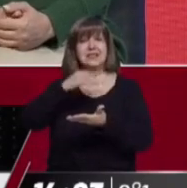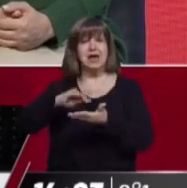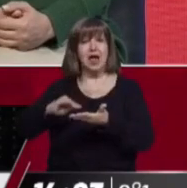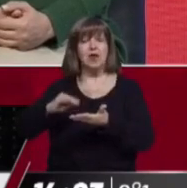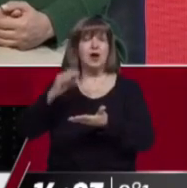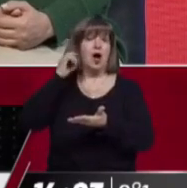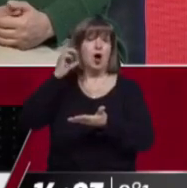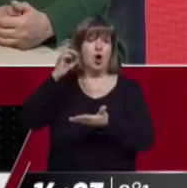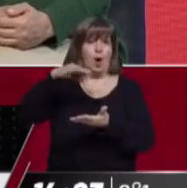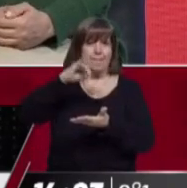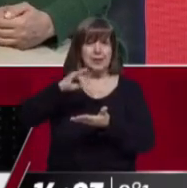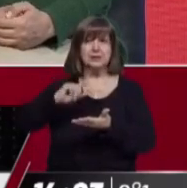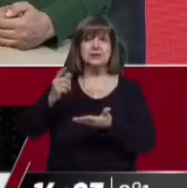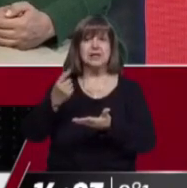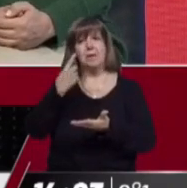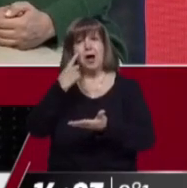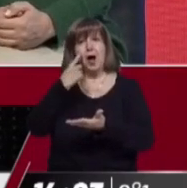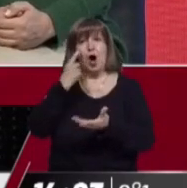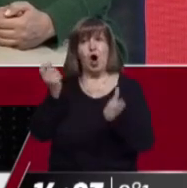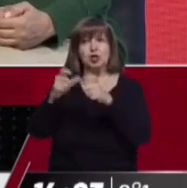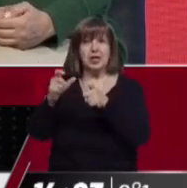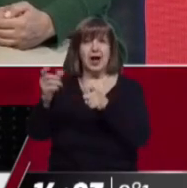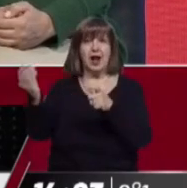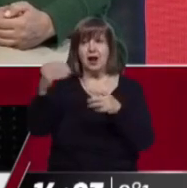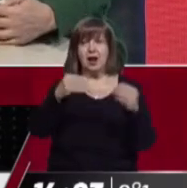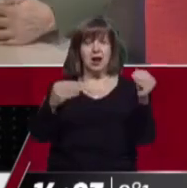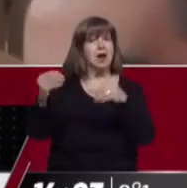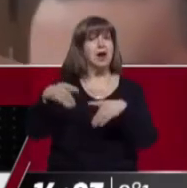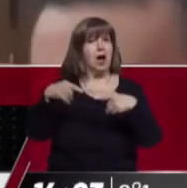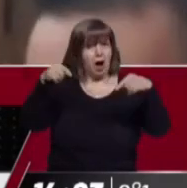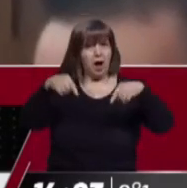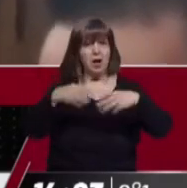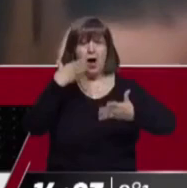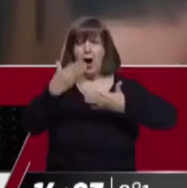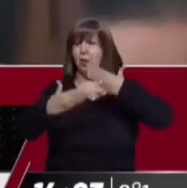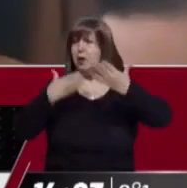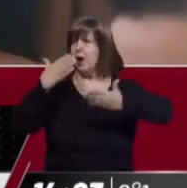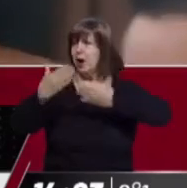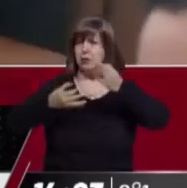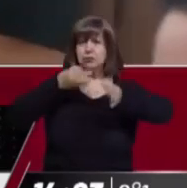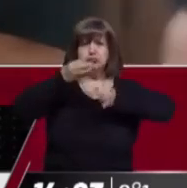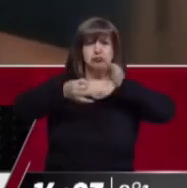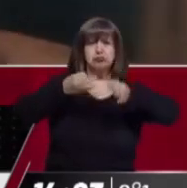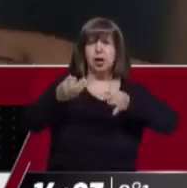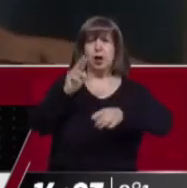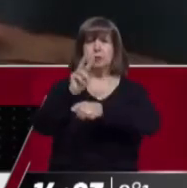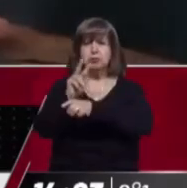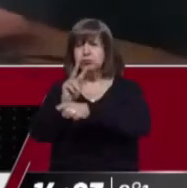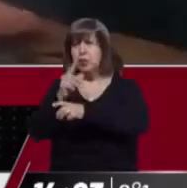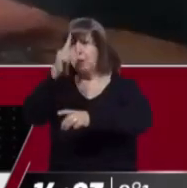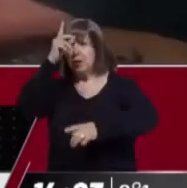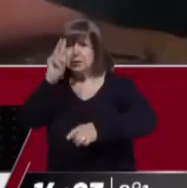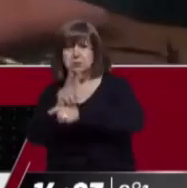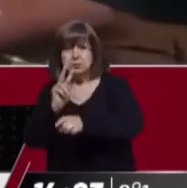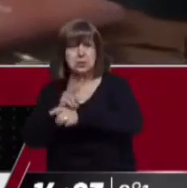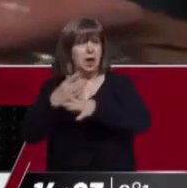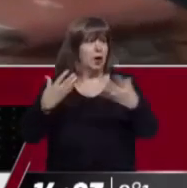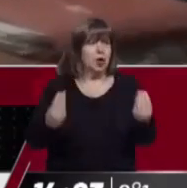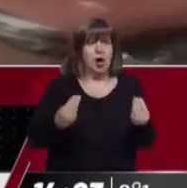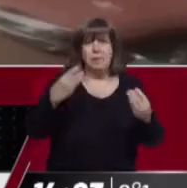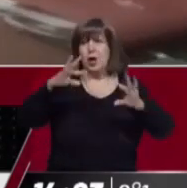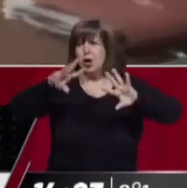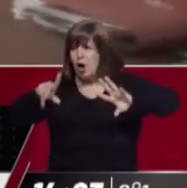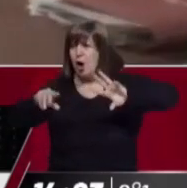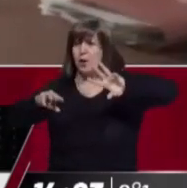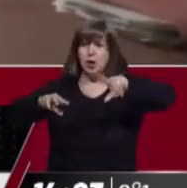con los concejales de ambos bloques. Allí estuvieron debatiendo sobre este tema de la inseguridad, algo que los tiene bastante preocupados